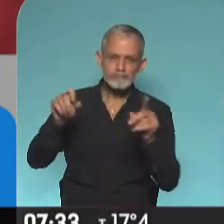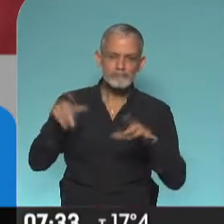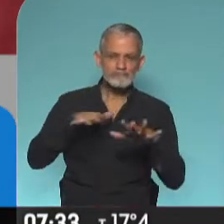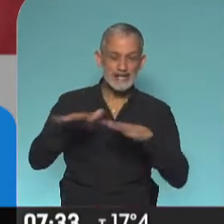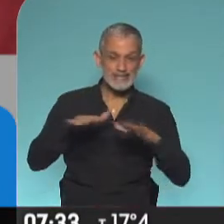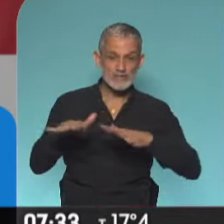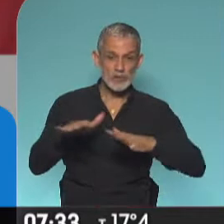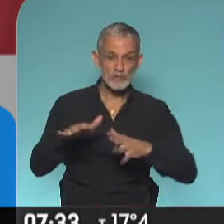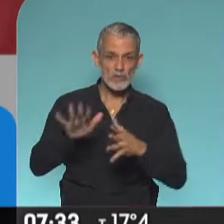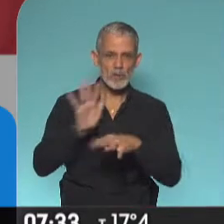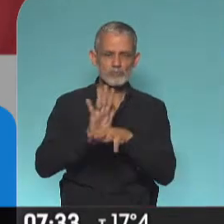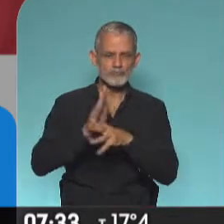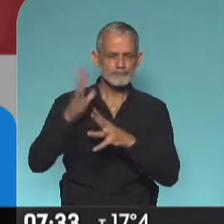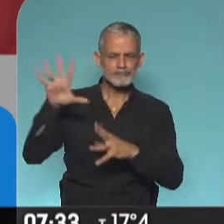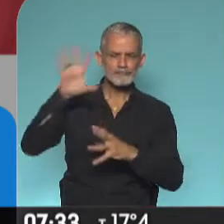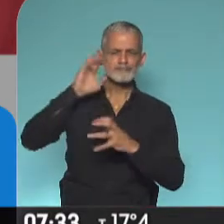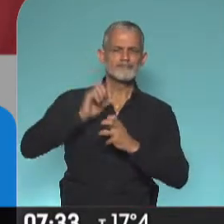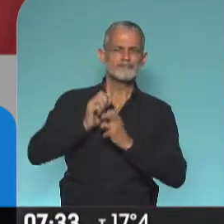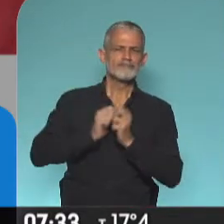situación resignifica